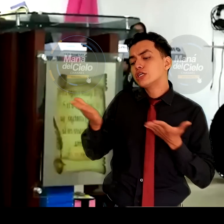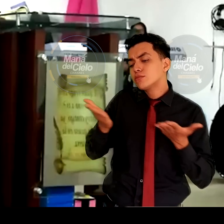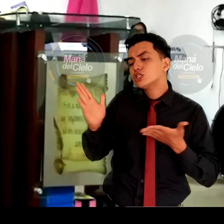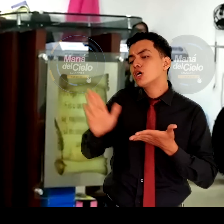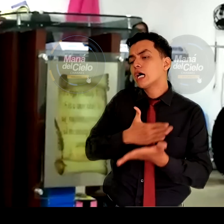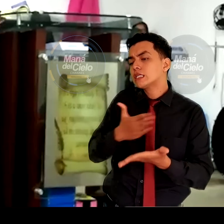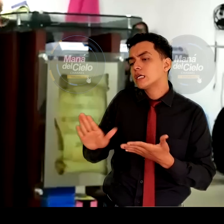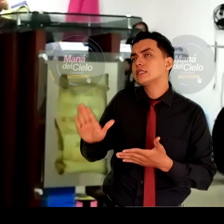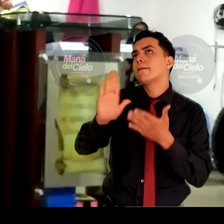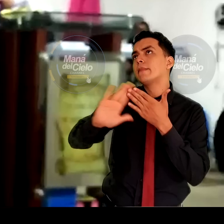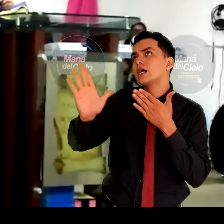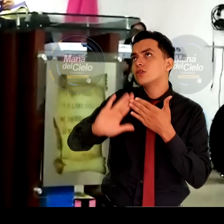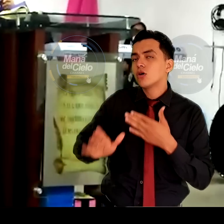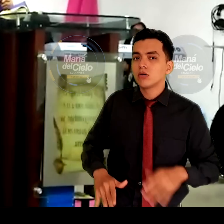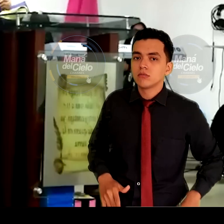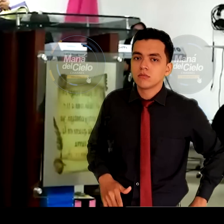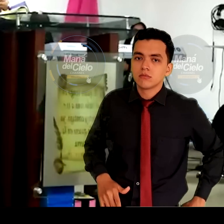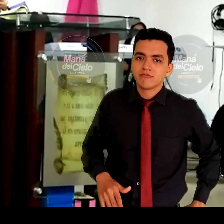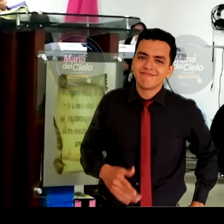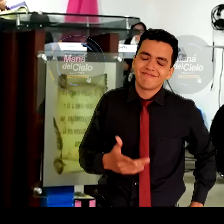cantante.